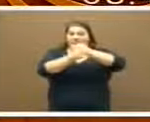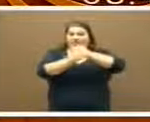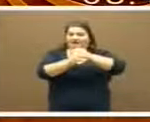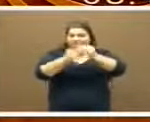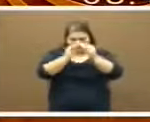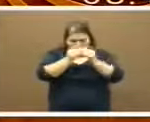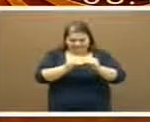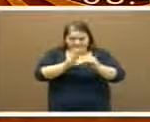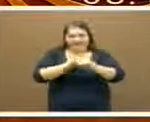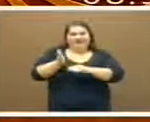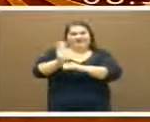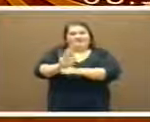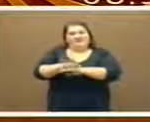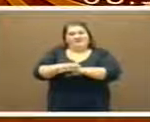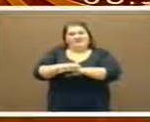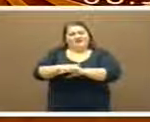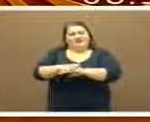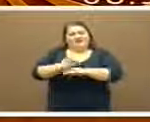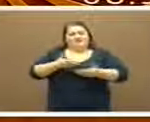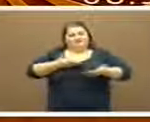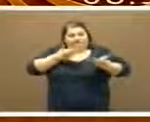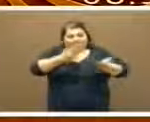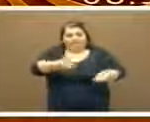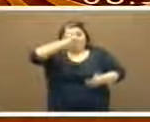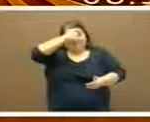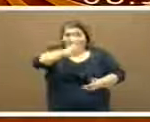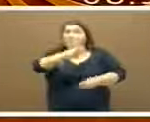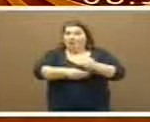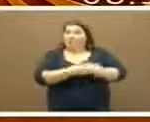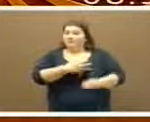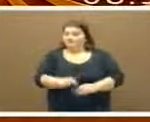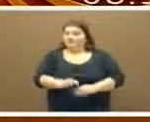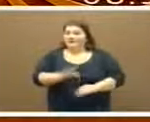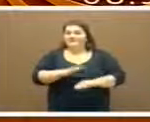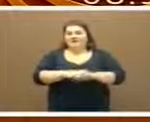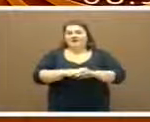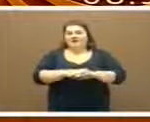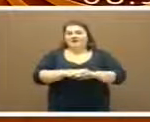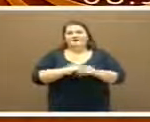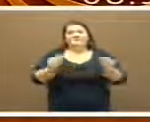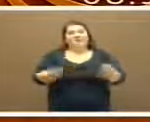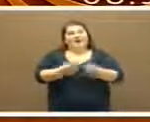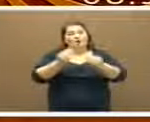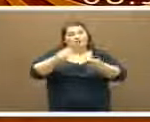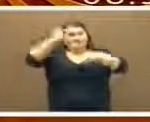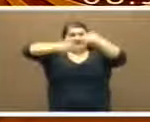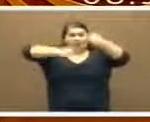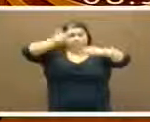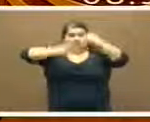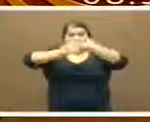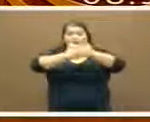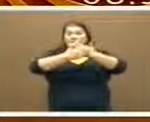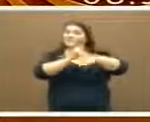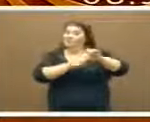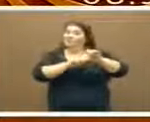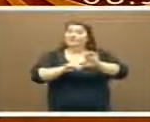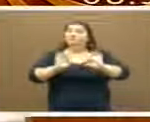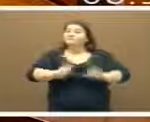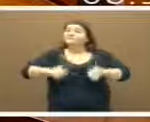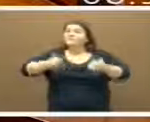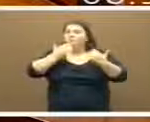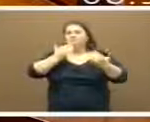aportaran mayores beneficios a nuestros municipios y que hubieran mejorado y enriquecido el presupuesto del Gobierno de Extremadura.